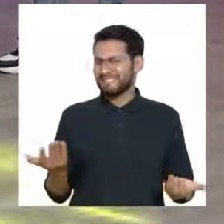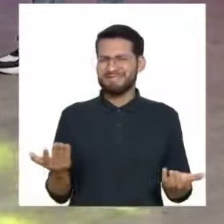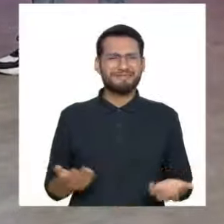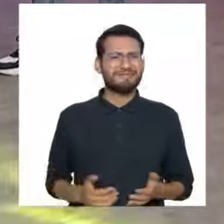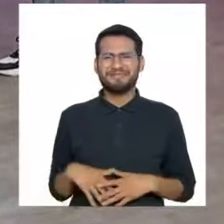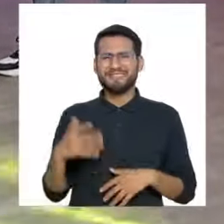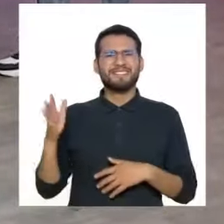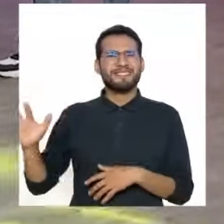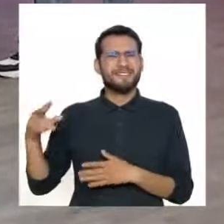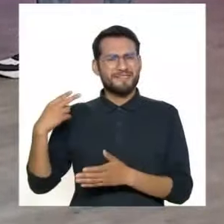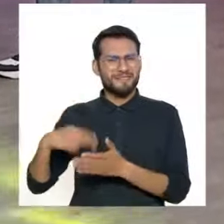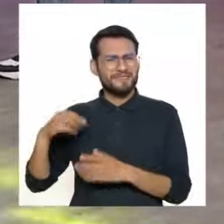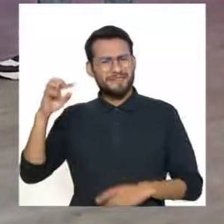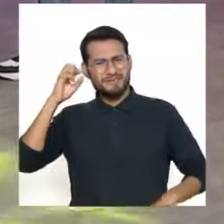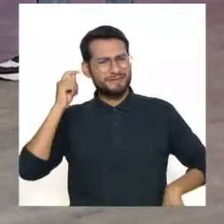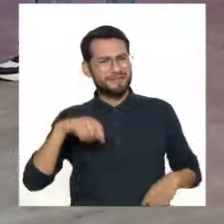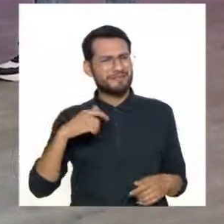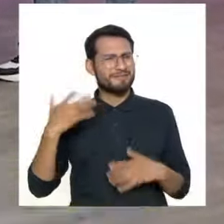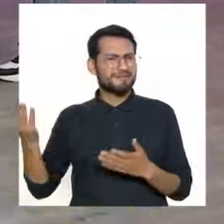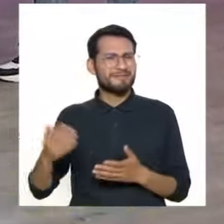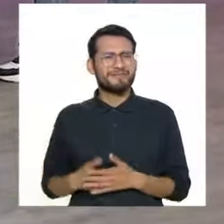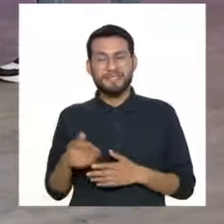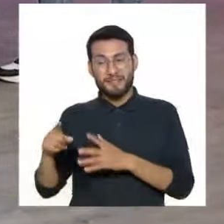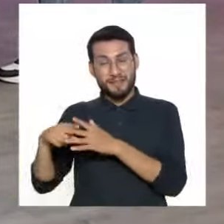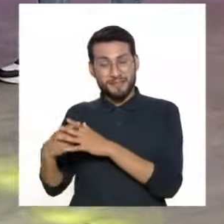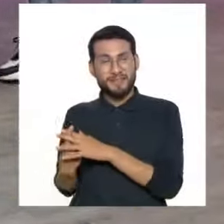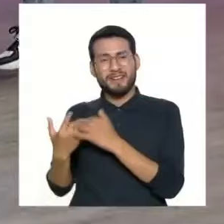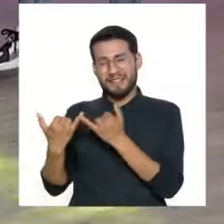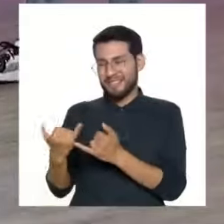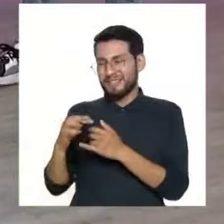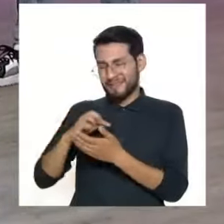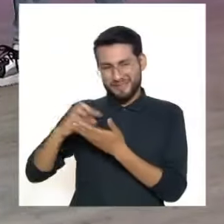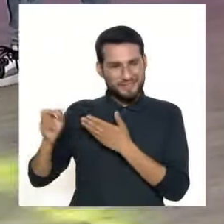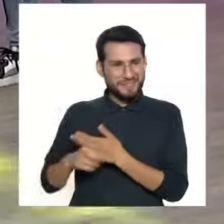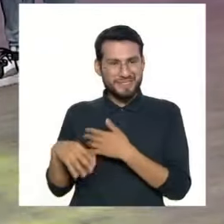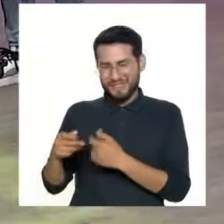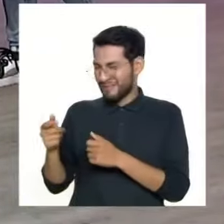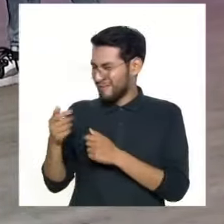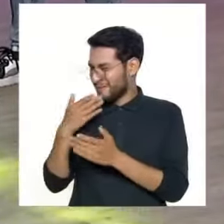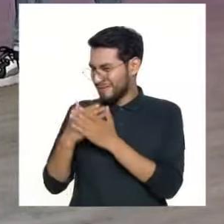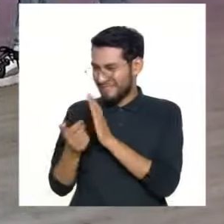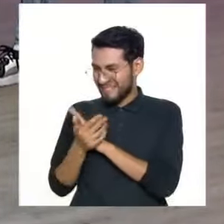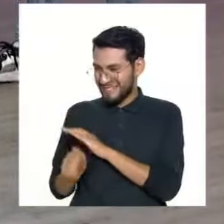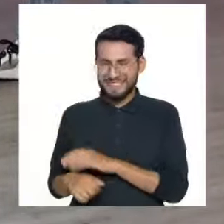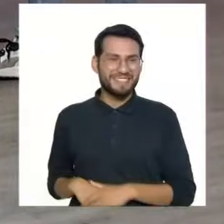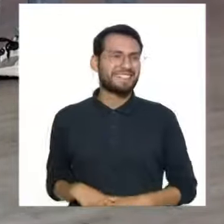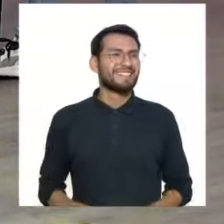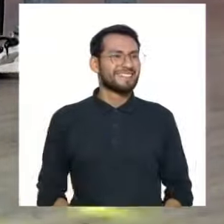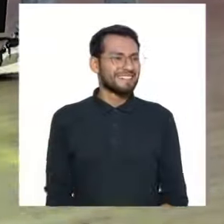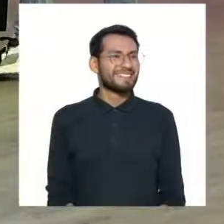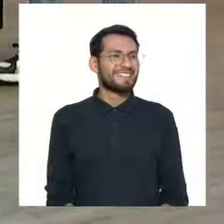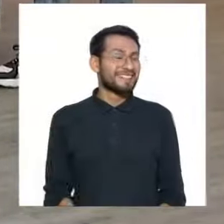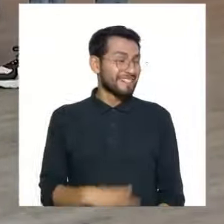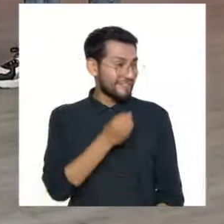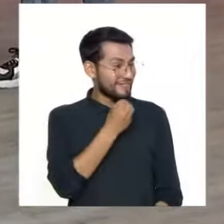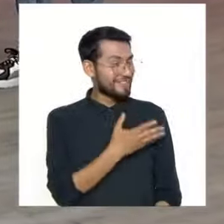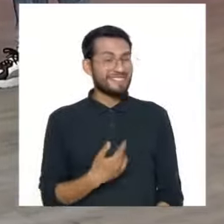pasos que realmente los ha hecho entre el comienzo y el horita del programa Qué lindo